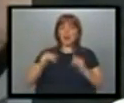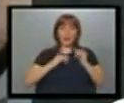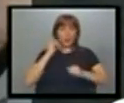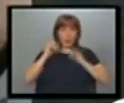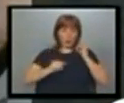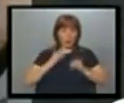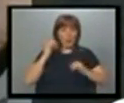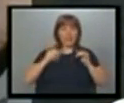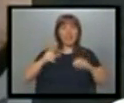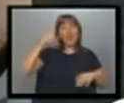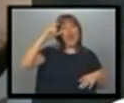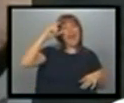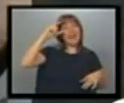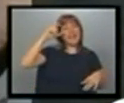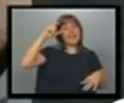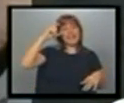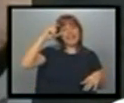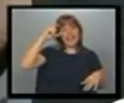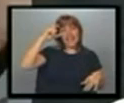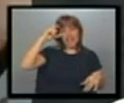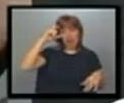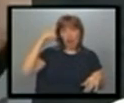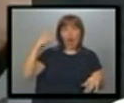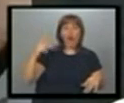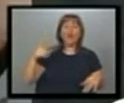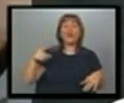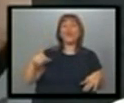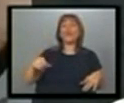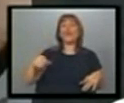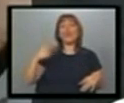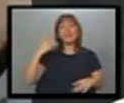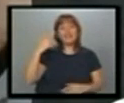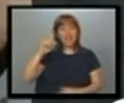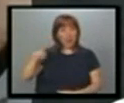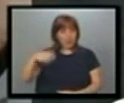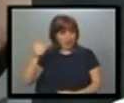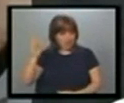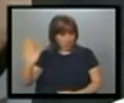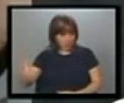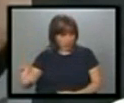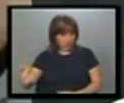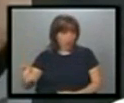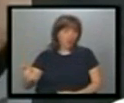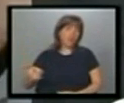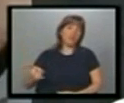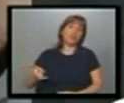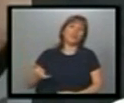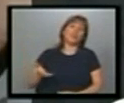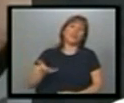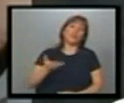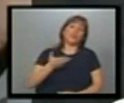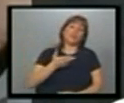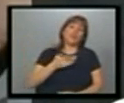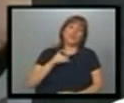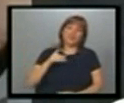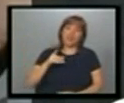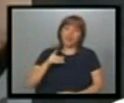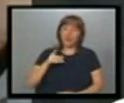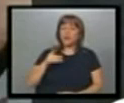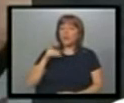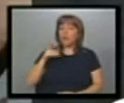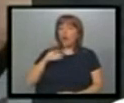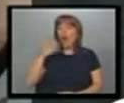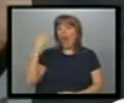inflación de los últimos meses. La inflación de enero de este año, 3,6%. Sí, tuviste al principio del año